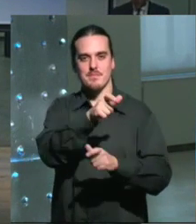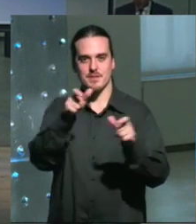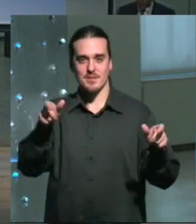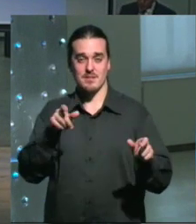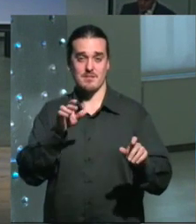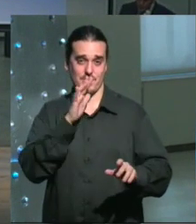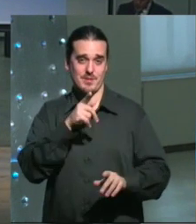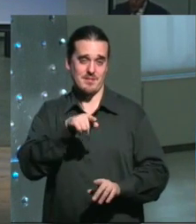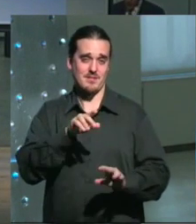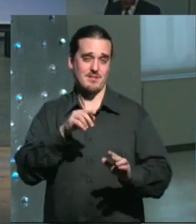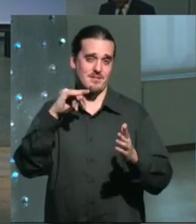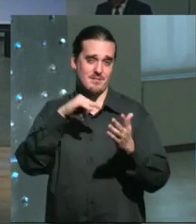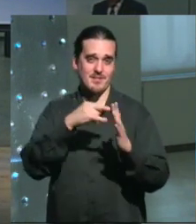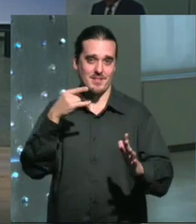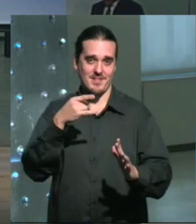papel importantísimo.